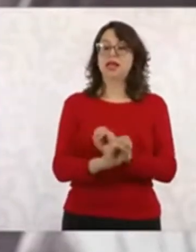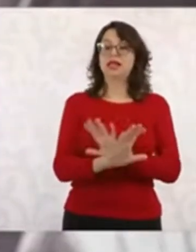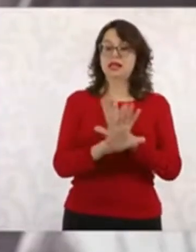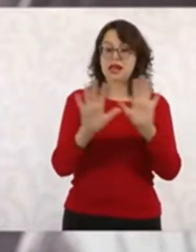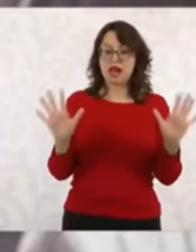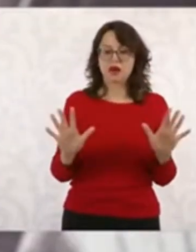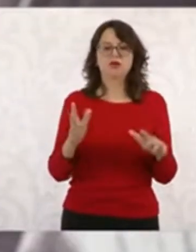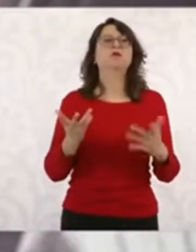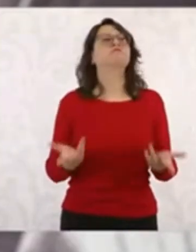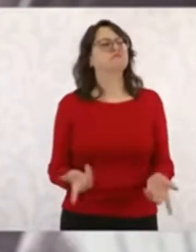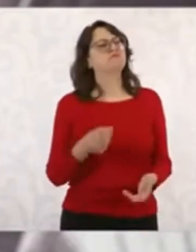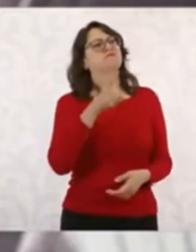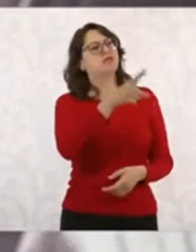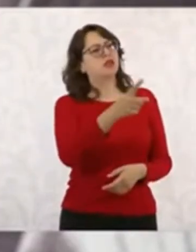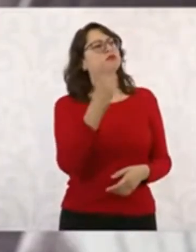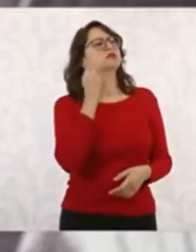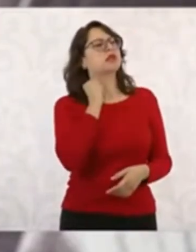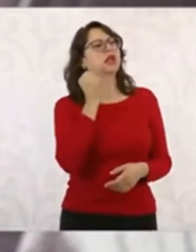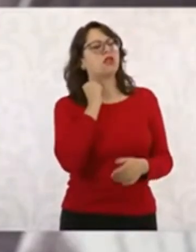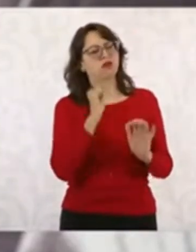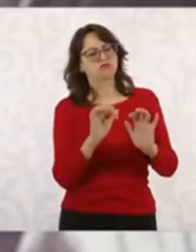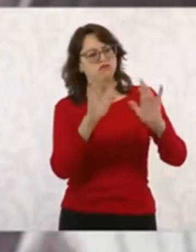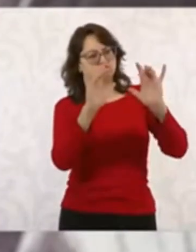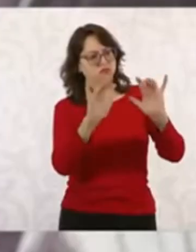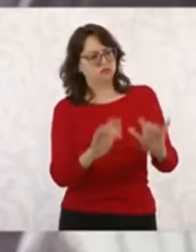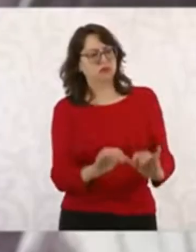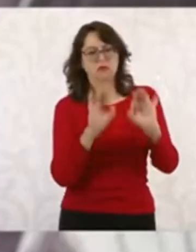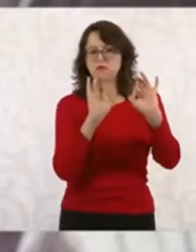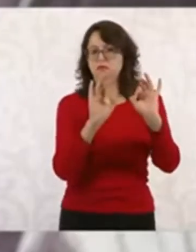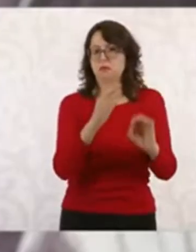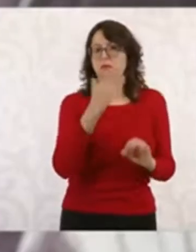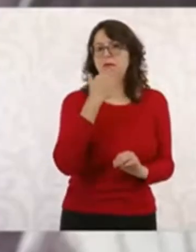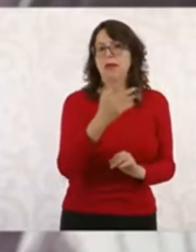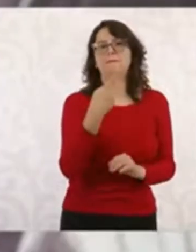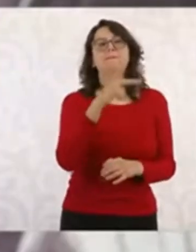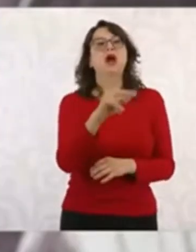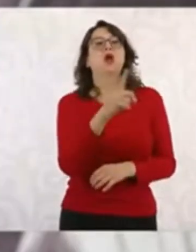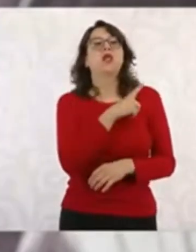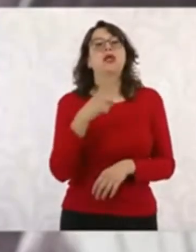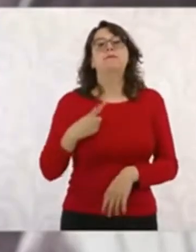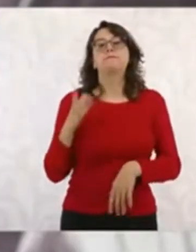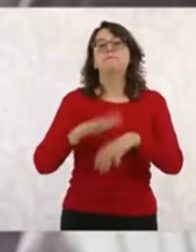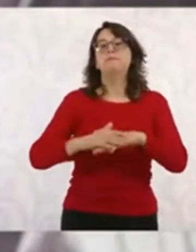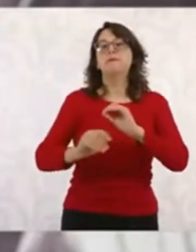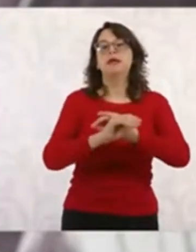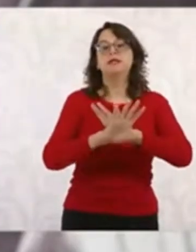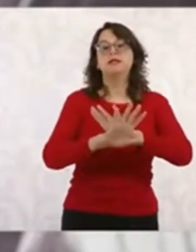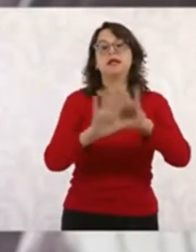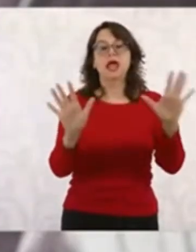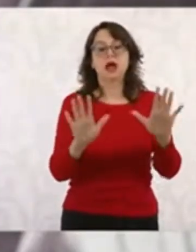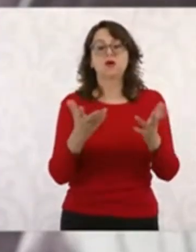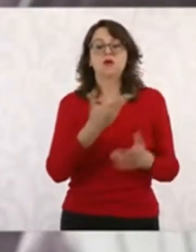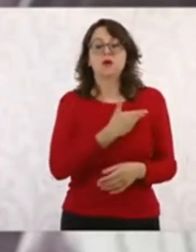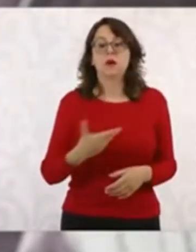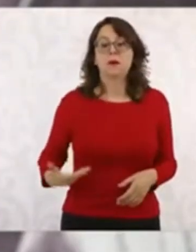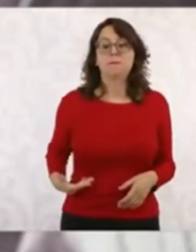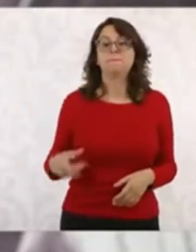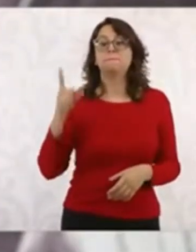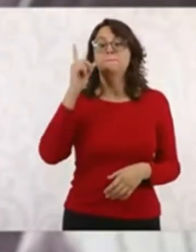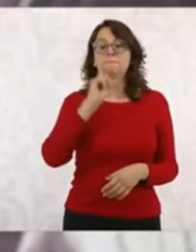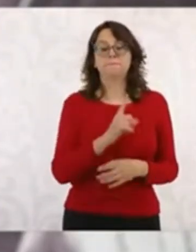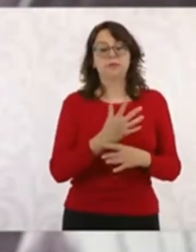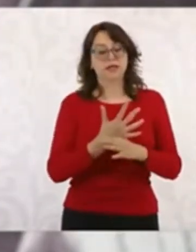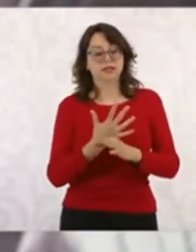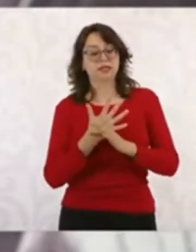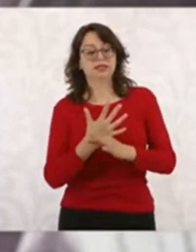los legisladores, pero pensamos que se tiene que clarificar porque la presidenta, lo digo una vez más, ha